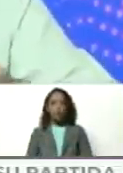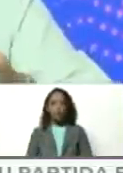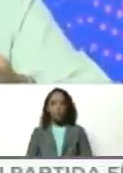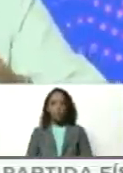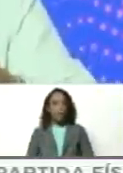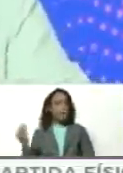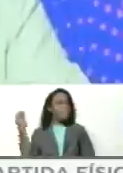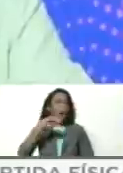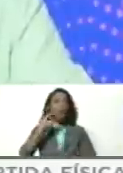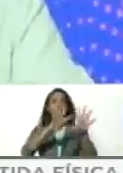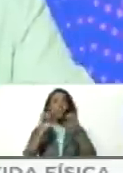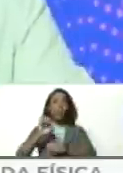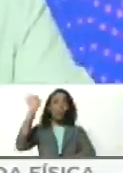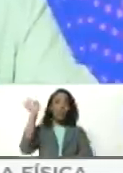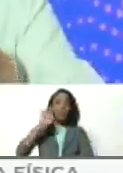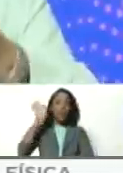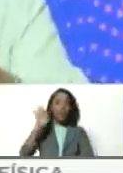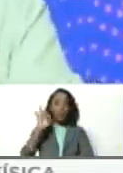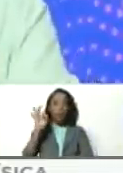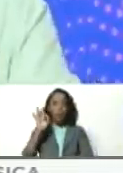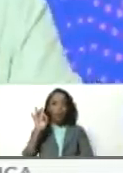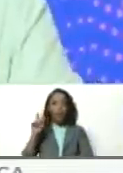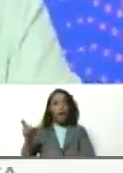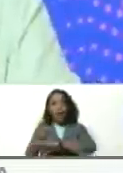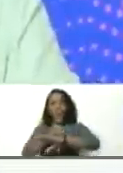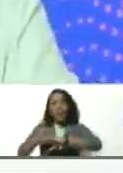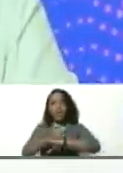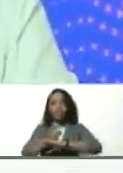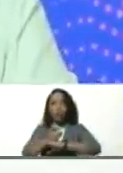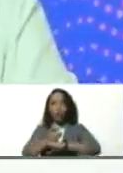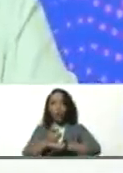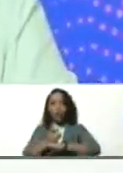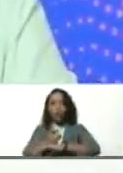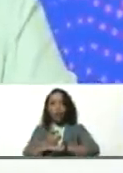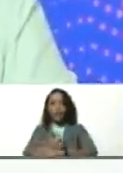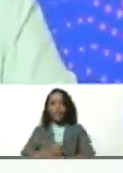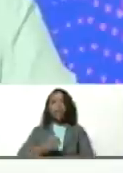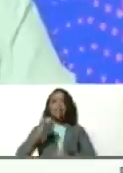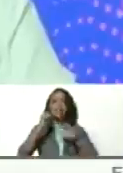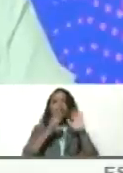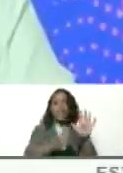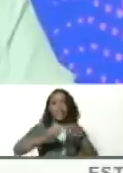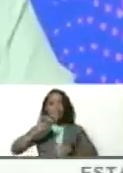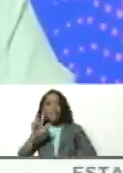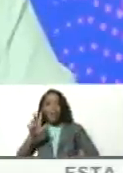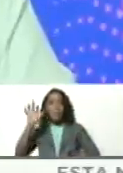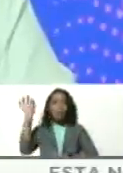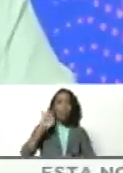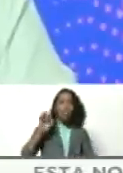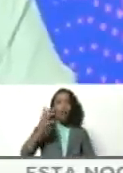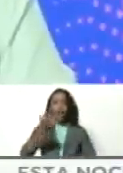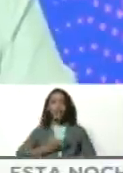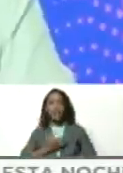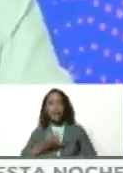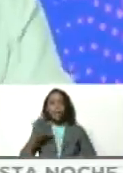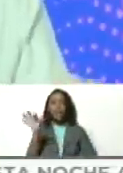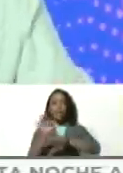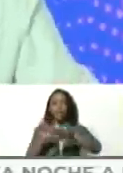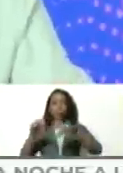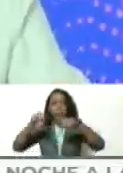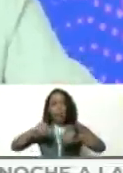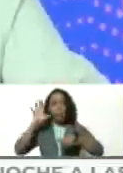en más del 90% de las gobernaciones y en el 63% de las alcaldías y municipios del